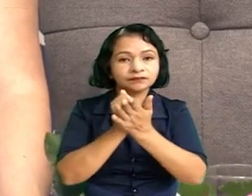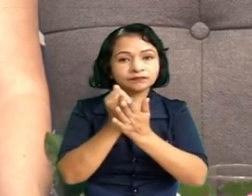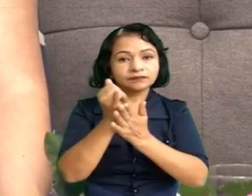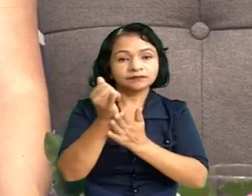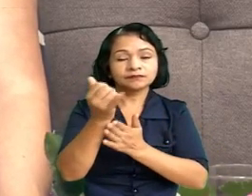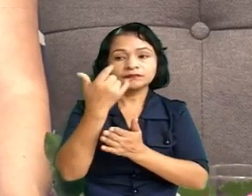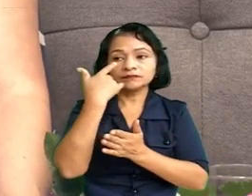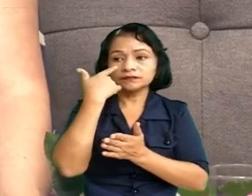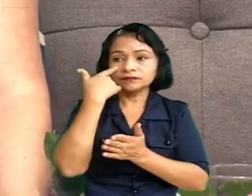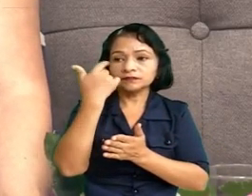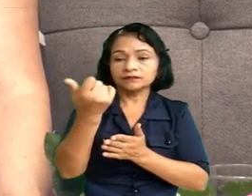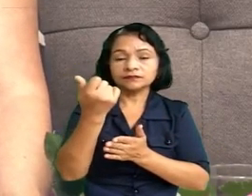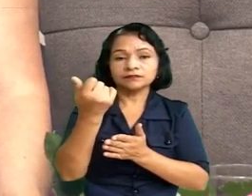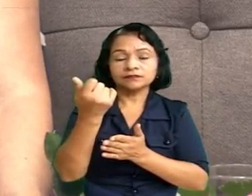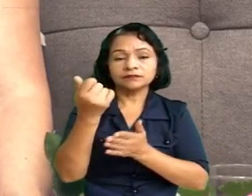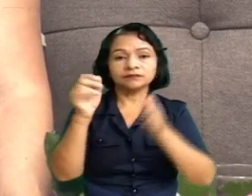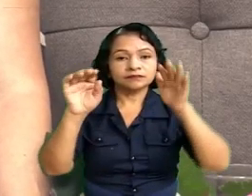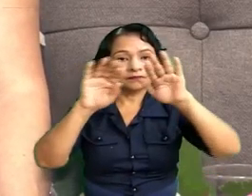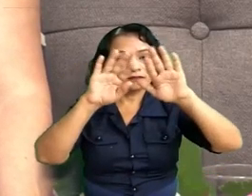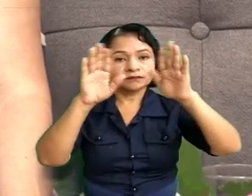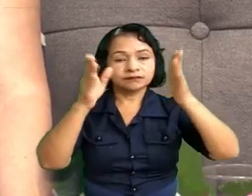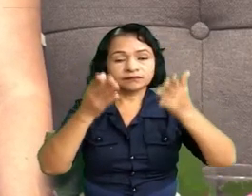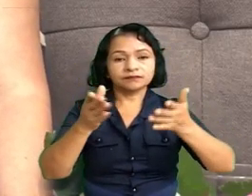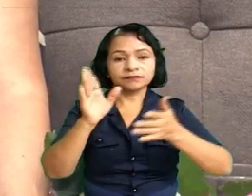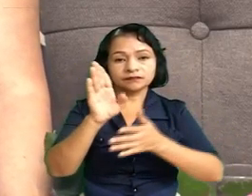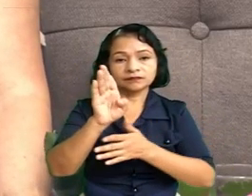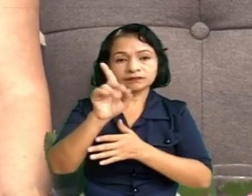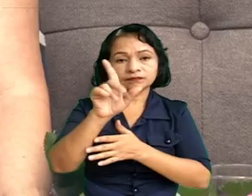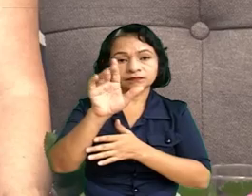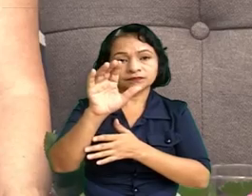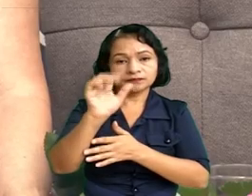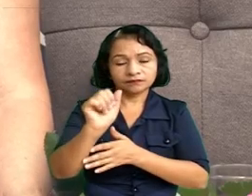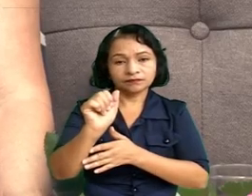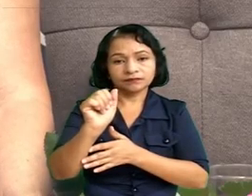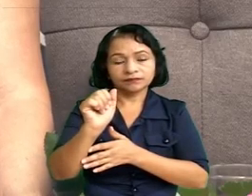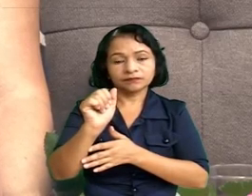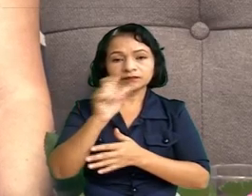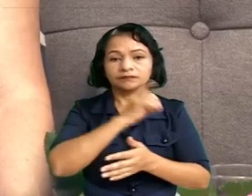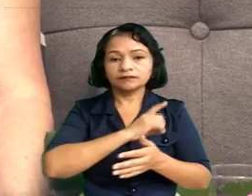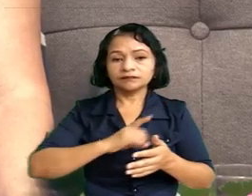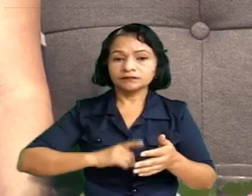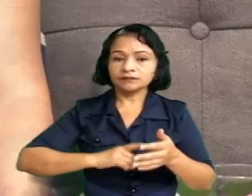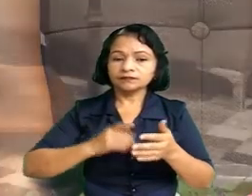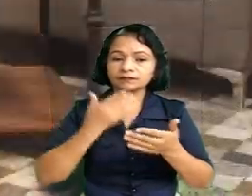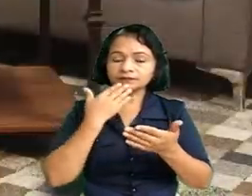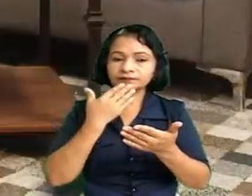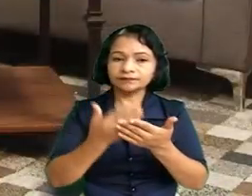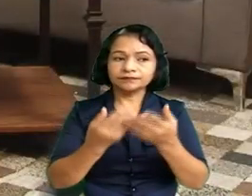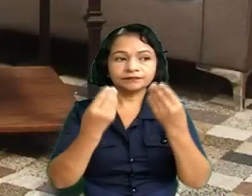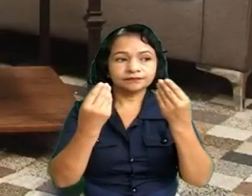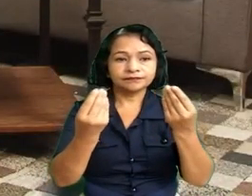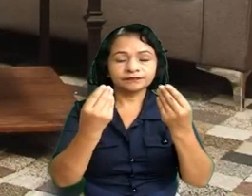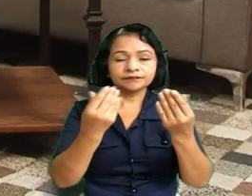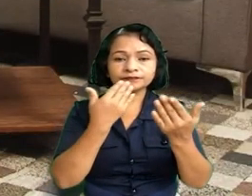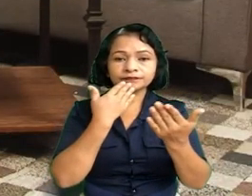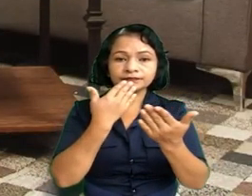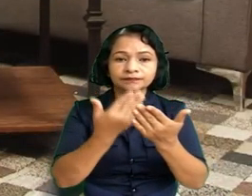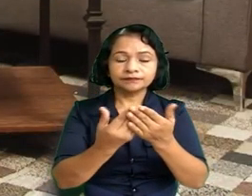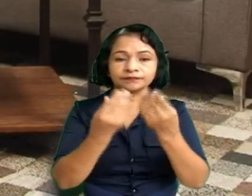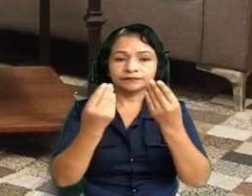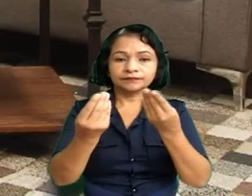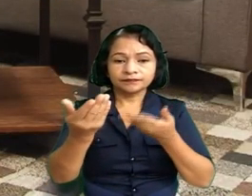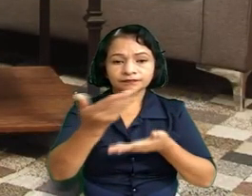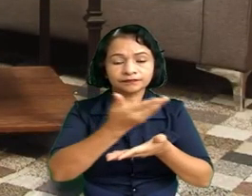que conozcan a esa gran heroína que es Blanca Arauz Pineda. Diputada, muchísimas gracias por su espacio, muchísimas gracias por